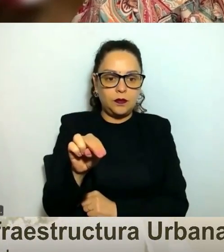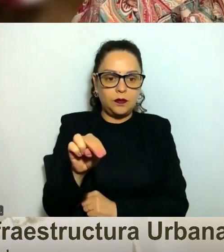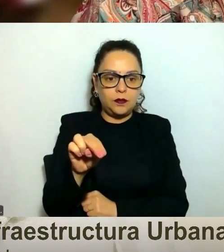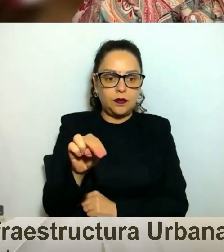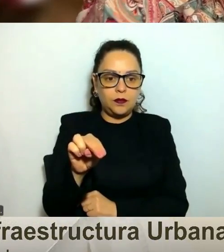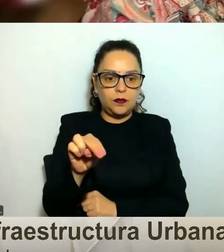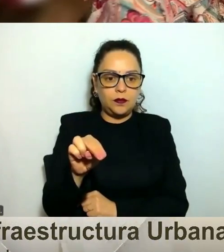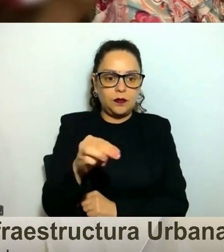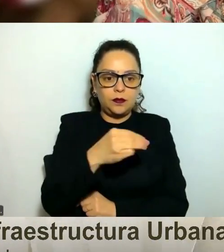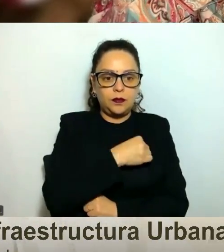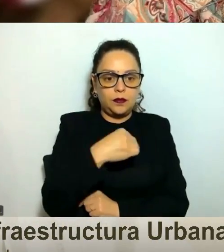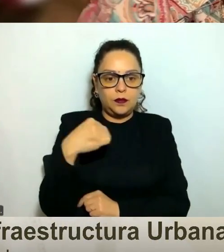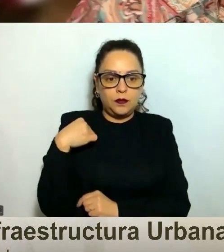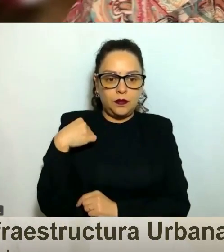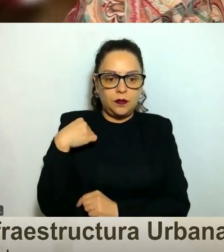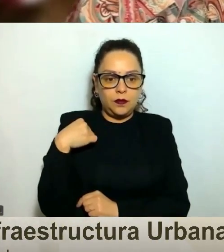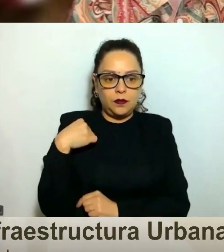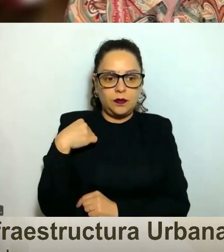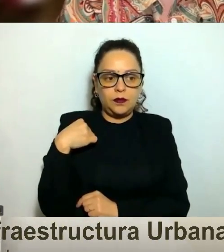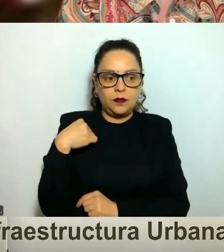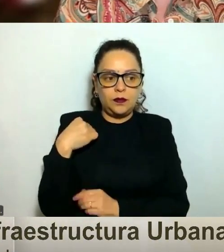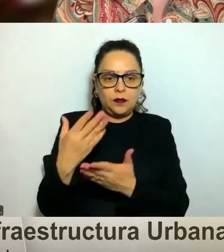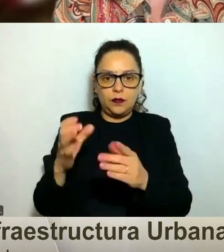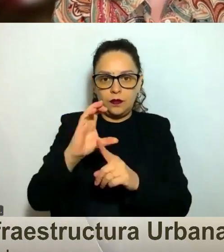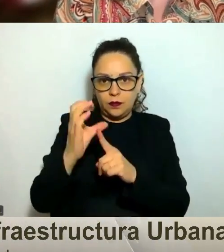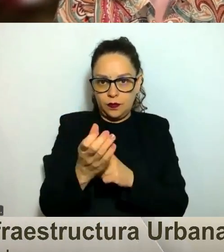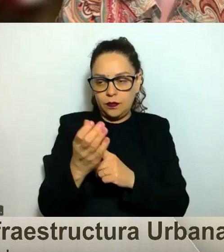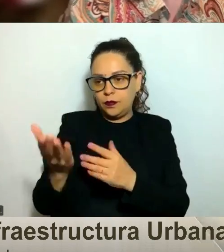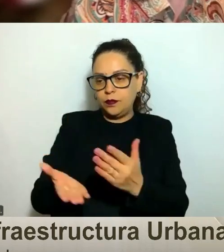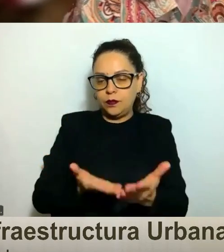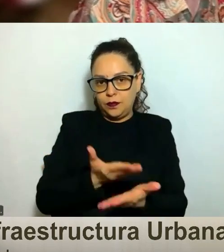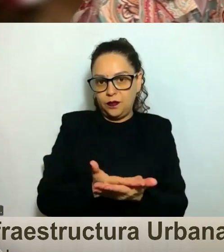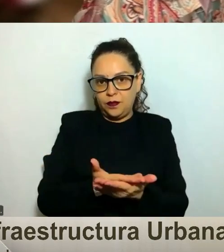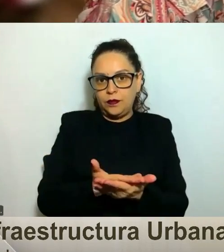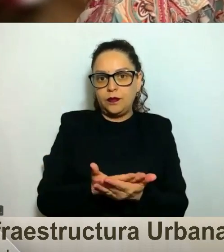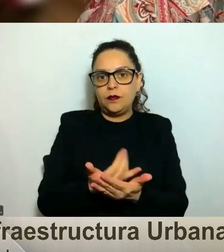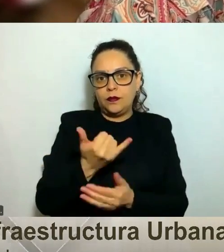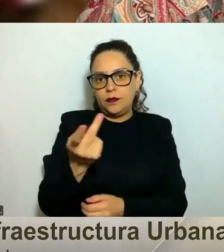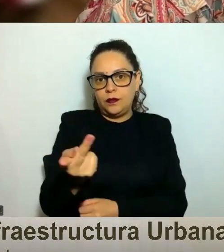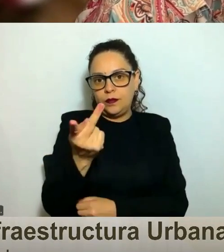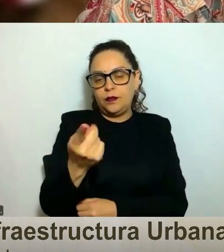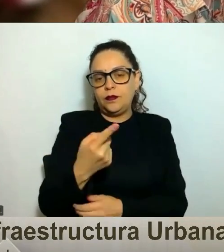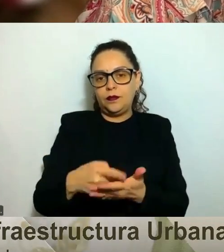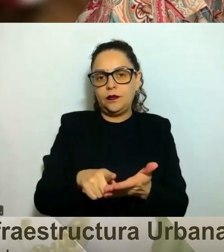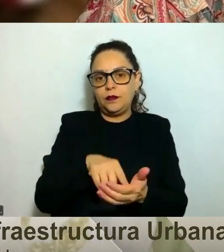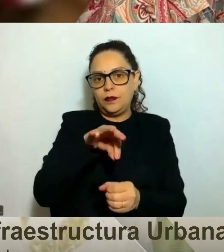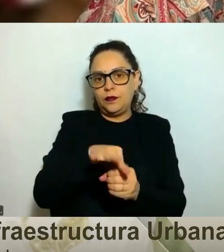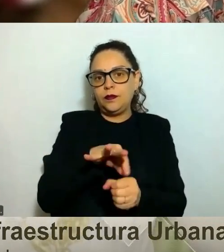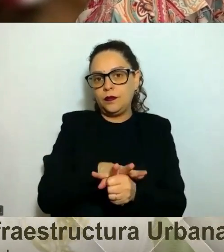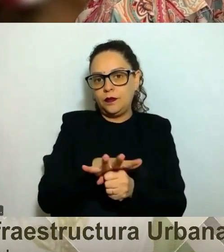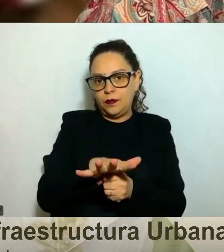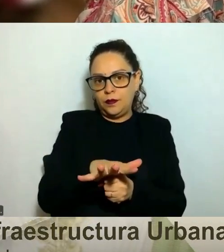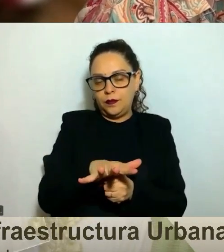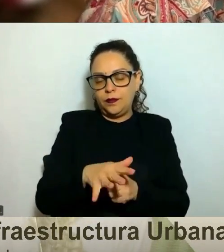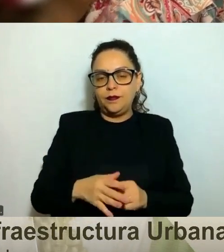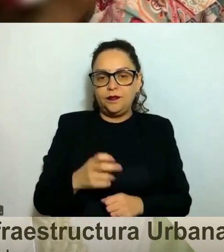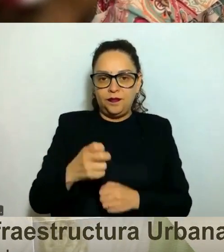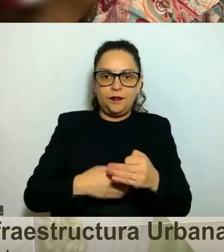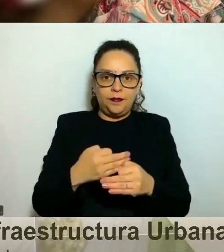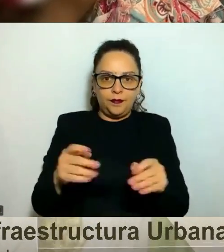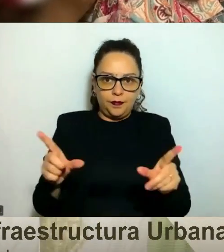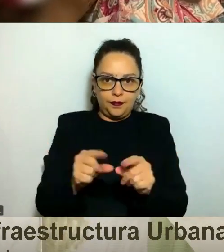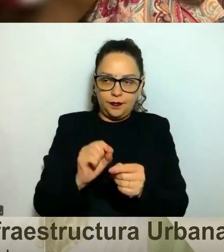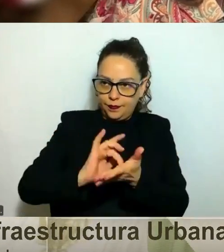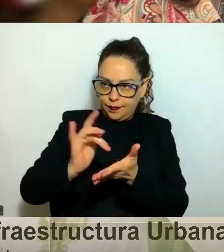los integrantes en su momento, pues las votaciones respectivas a lo presentado por esta presidencia. Es cuanto, por favor.